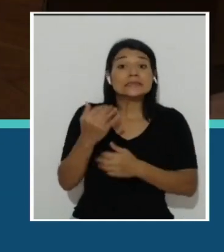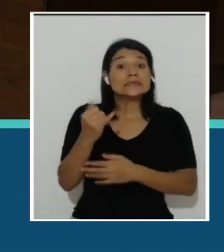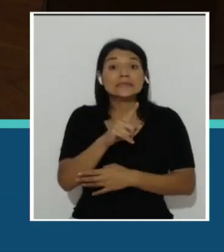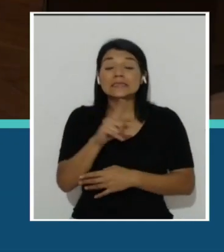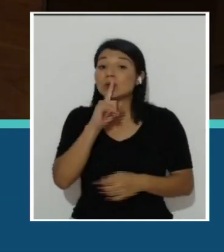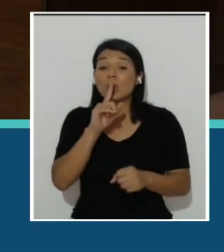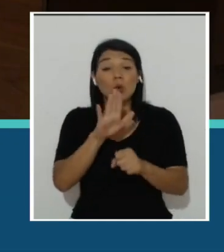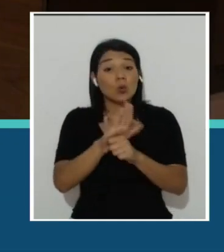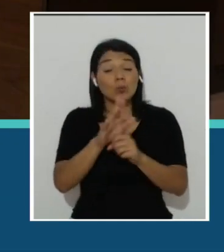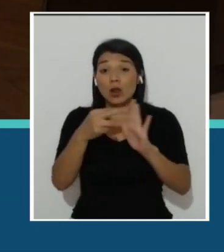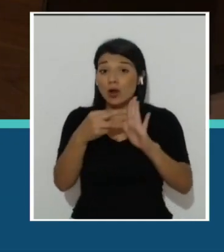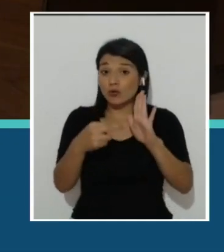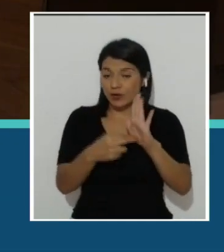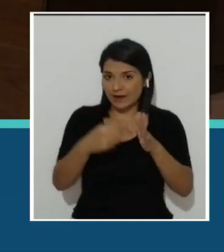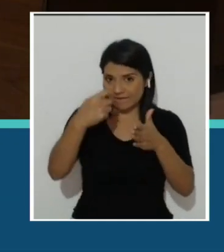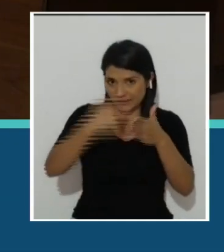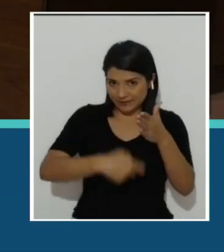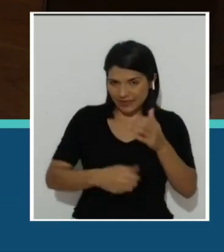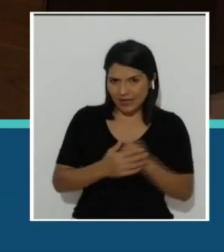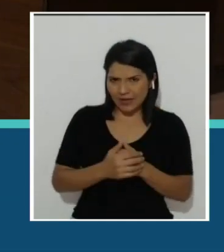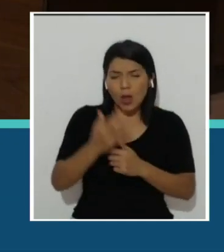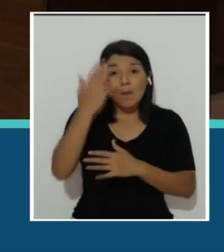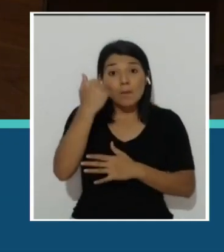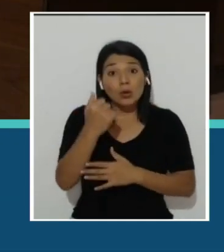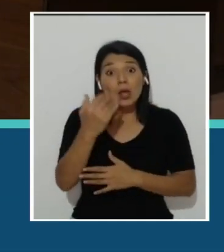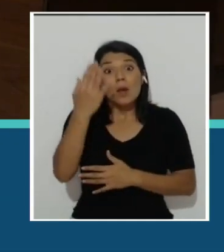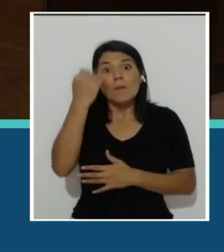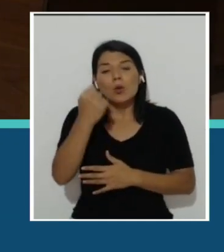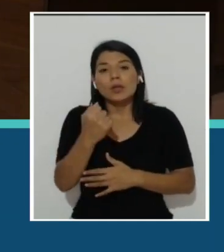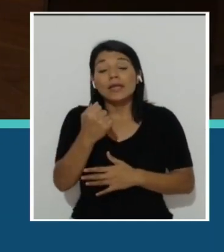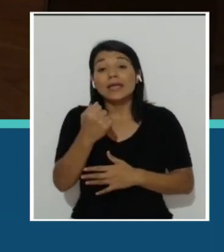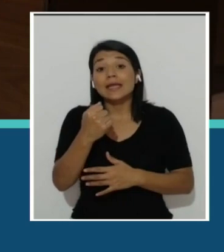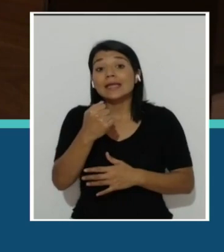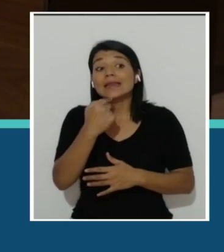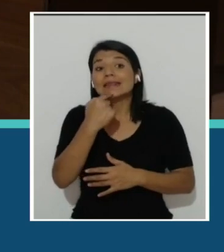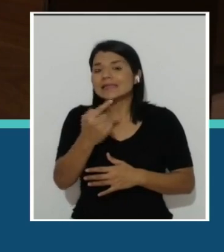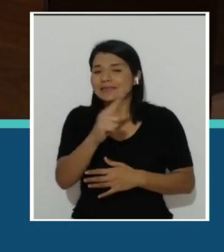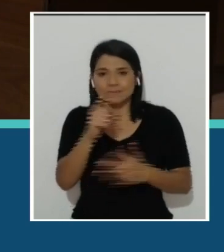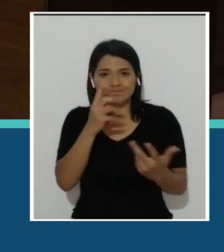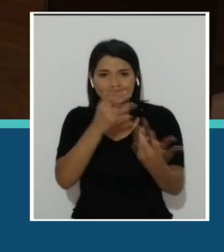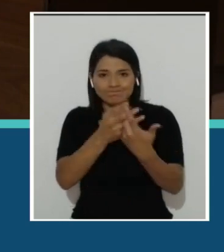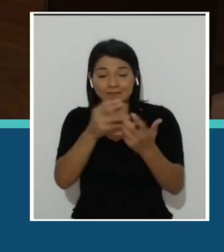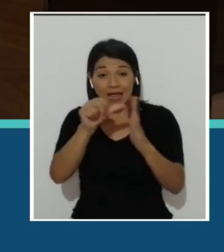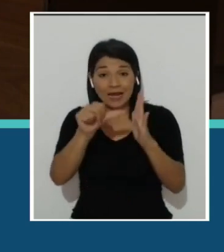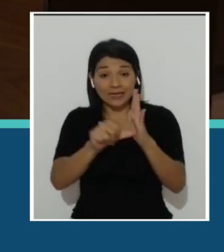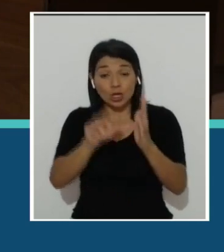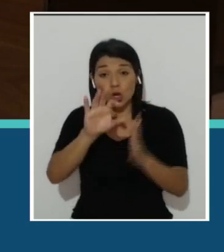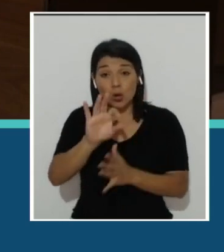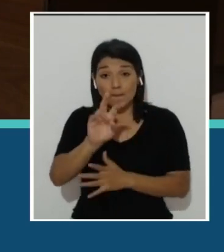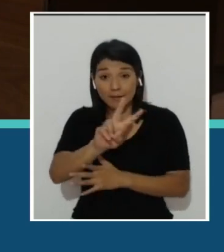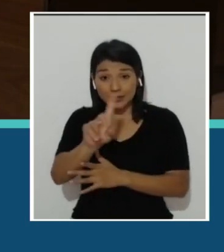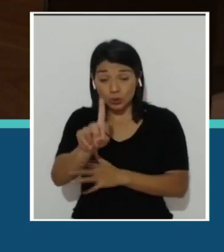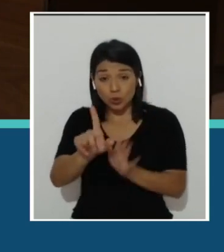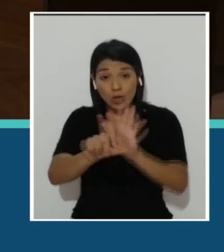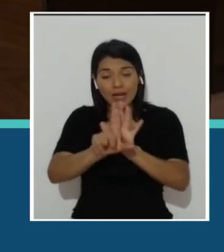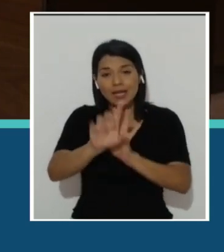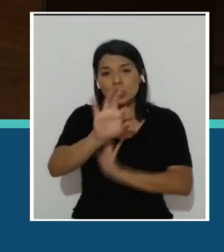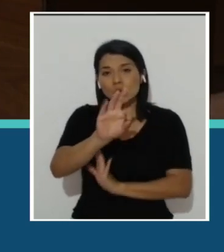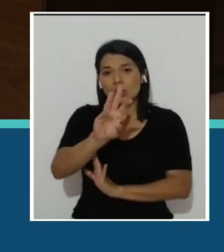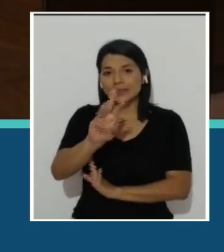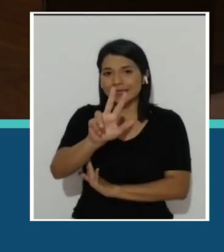fiscal, porque determina que es un incumplimiento el artículo 21 de la ley 9635, llevaría a que